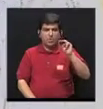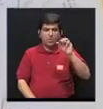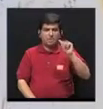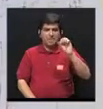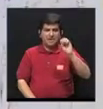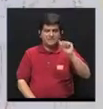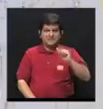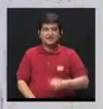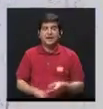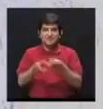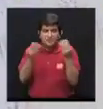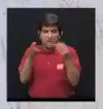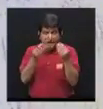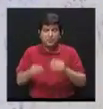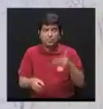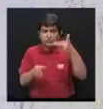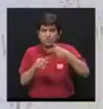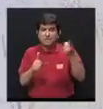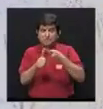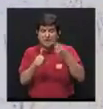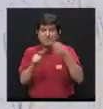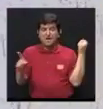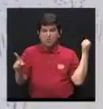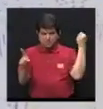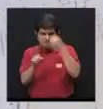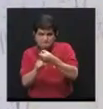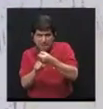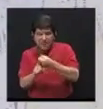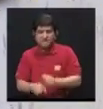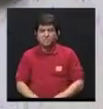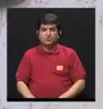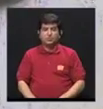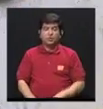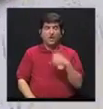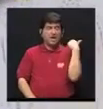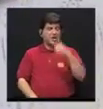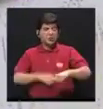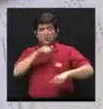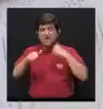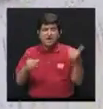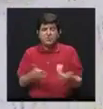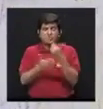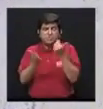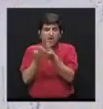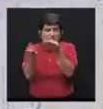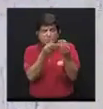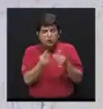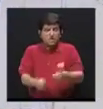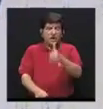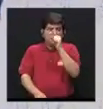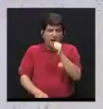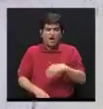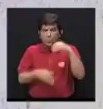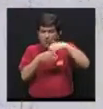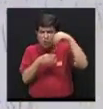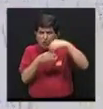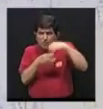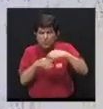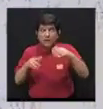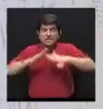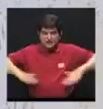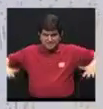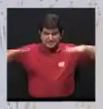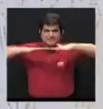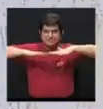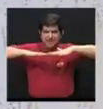impacto brutal, primero en una nueva ola de disputa por tierra, agua, nutrientes, incluso espacios,